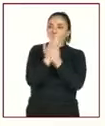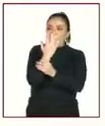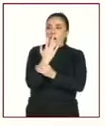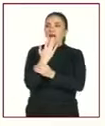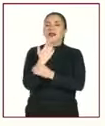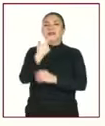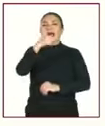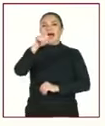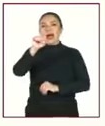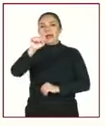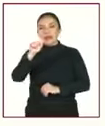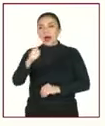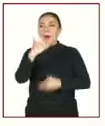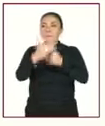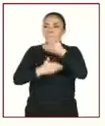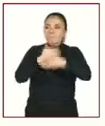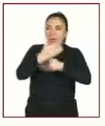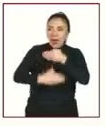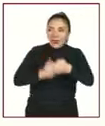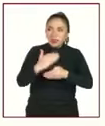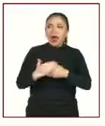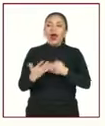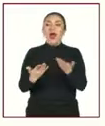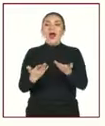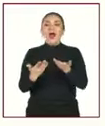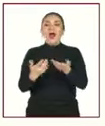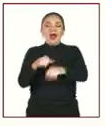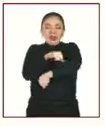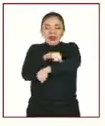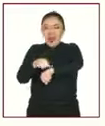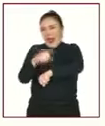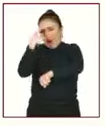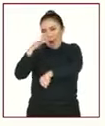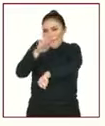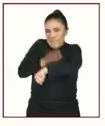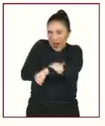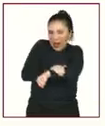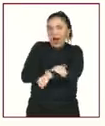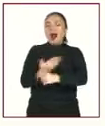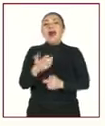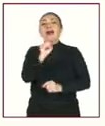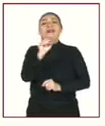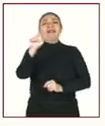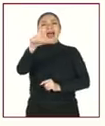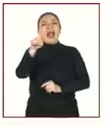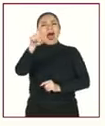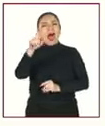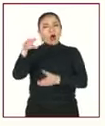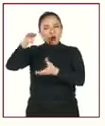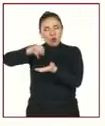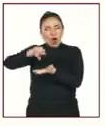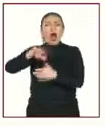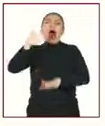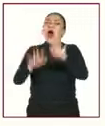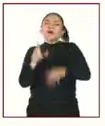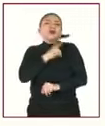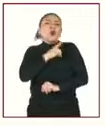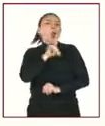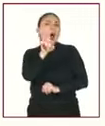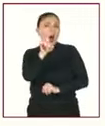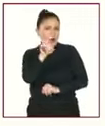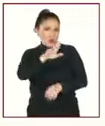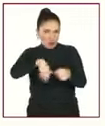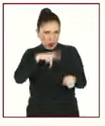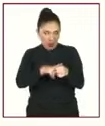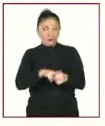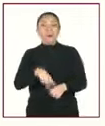lavar algún tipo de heridas, aunque es más preferible en algunas situaciones usar solo agua. Un termómetro sí,